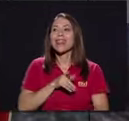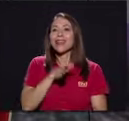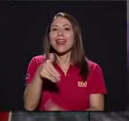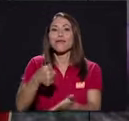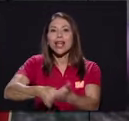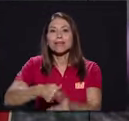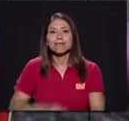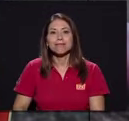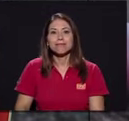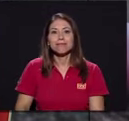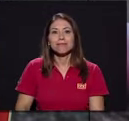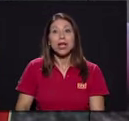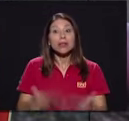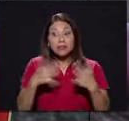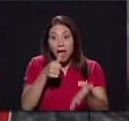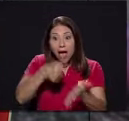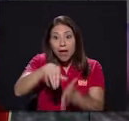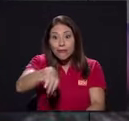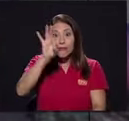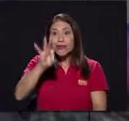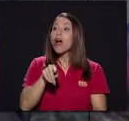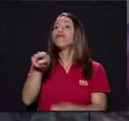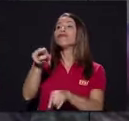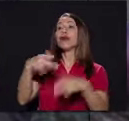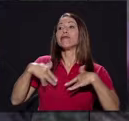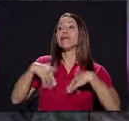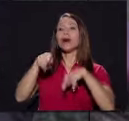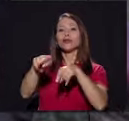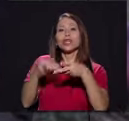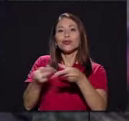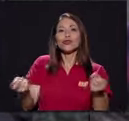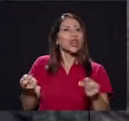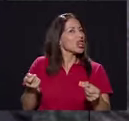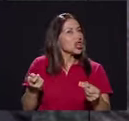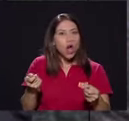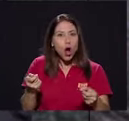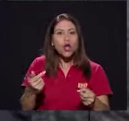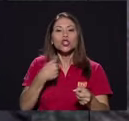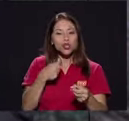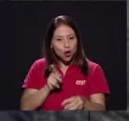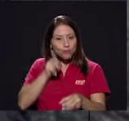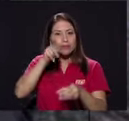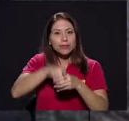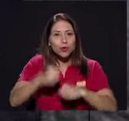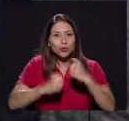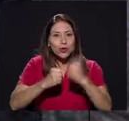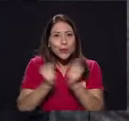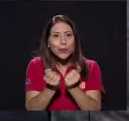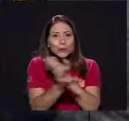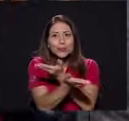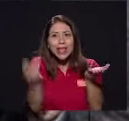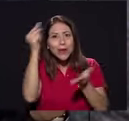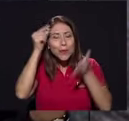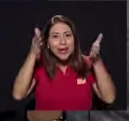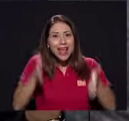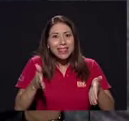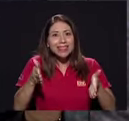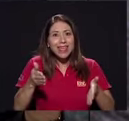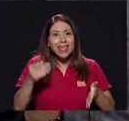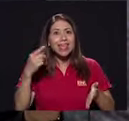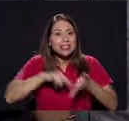los gobernantes, dije ya, ustedes solucionen mi problema. No, yo voy a construir con usted, gobernante, porque también esto es un ser humano que también su día